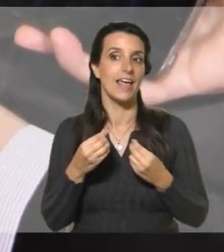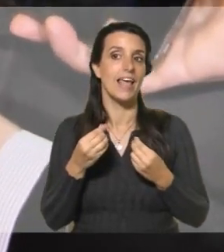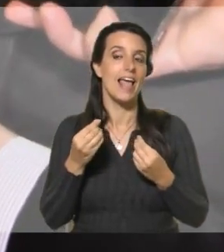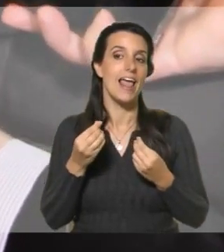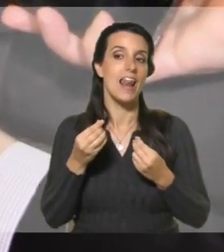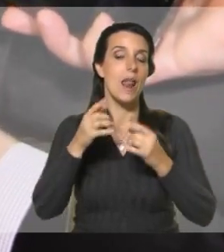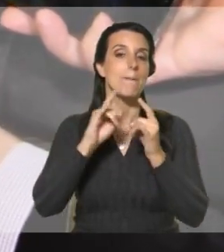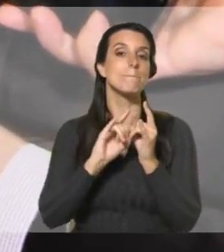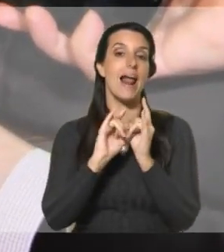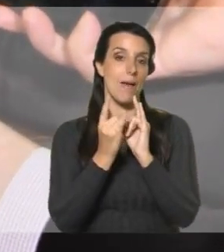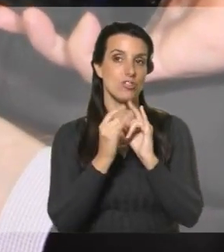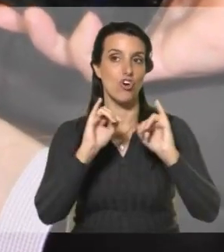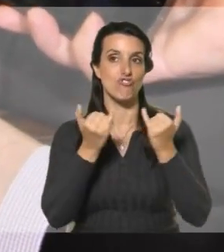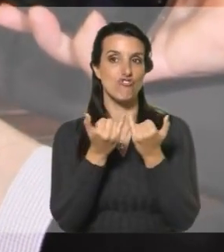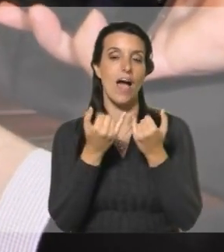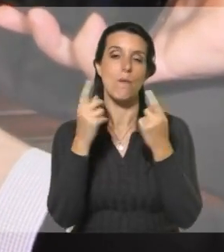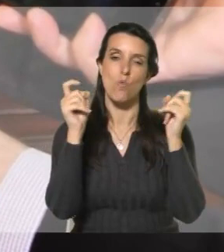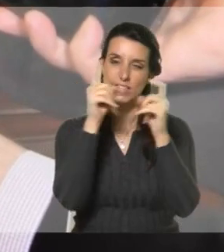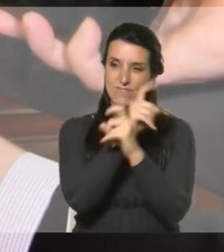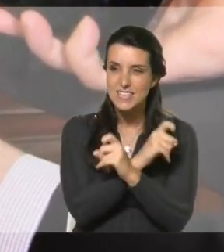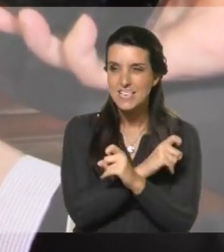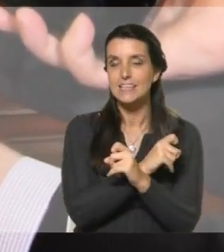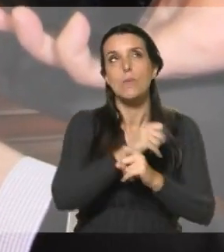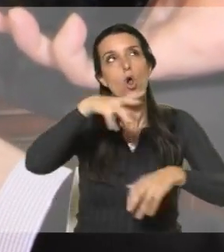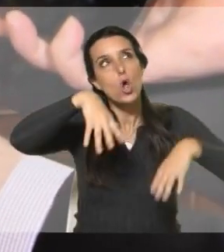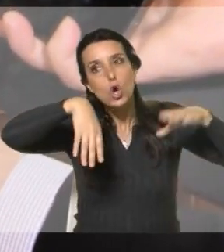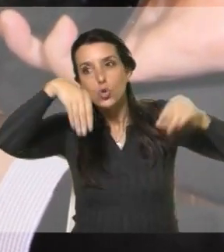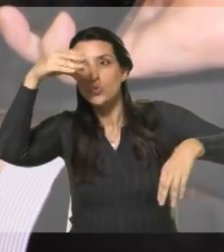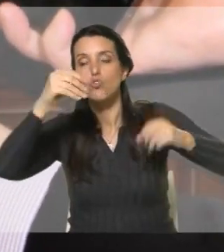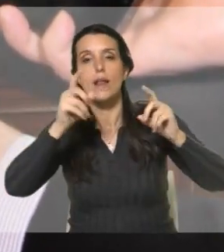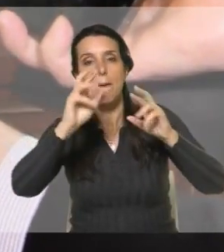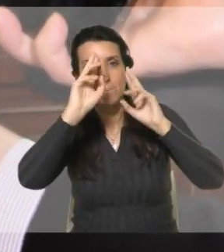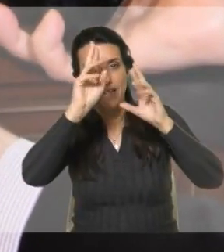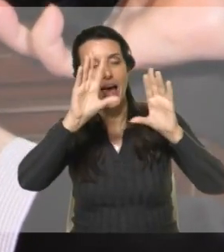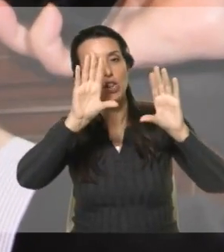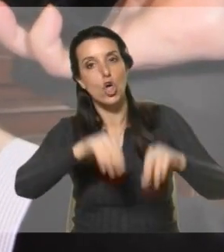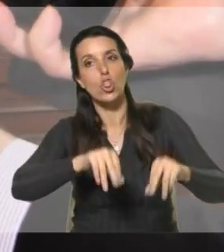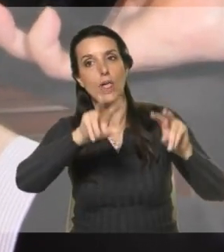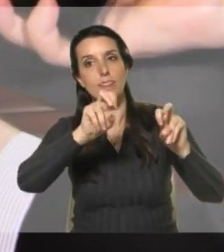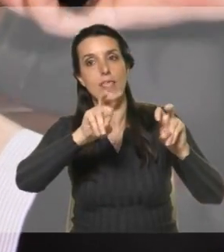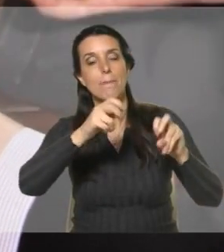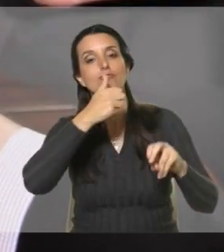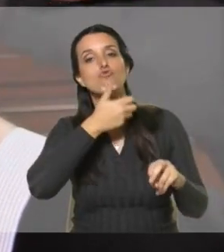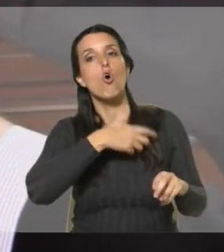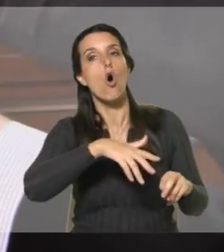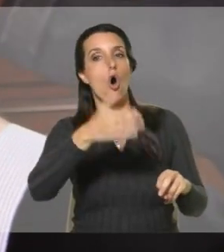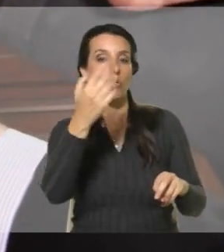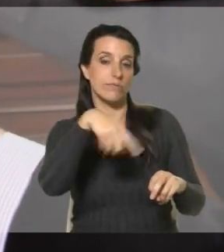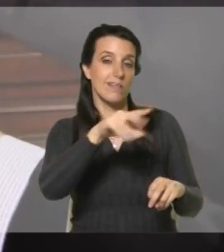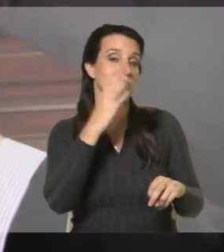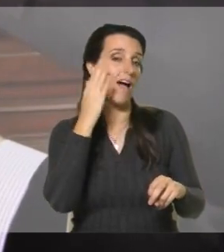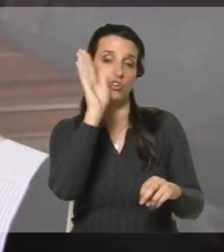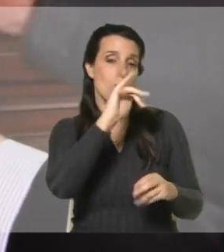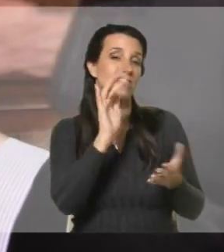el Palacio ya es muy difícil y además debemos respetar todo el tema histórico que ustedes saben que